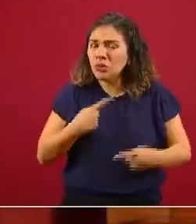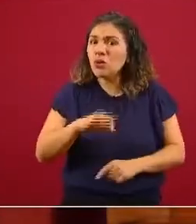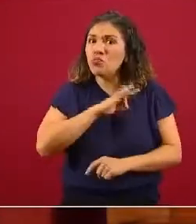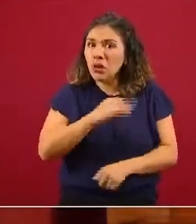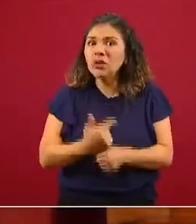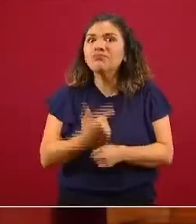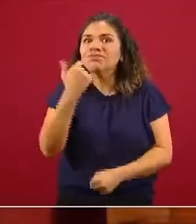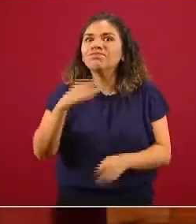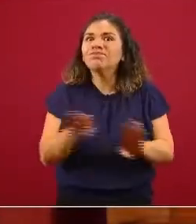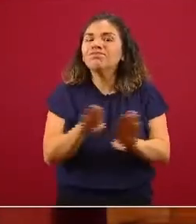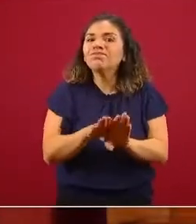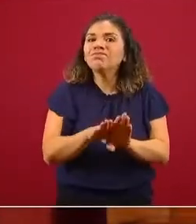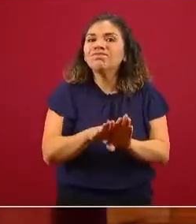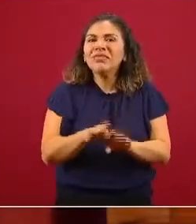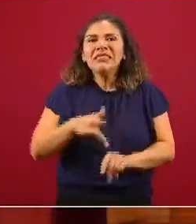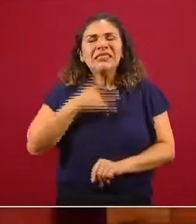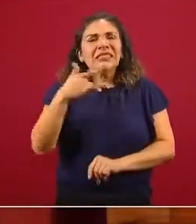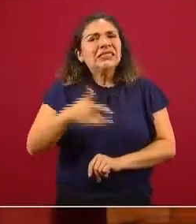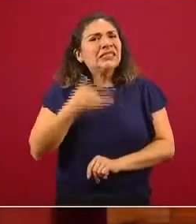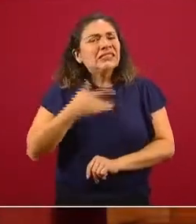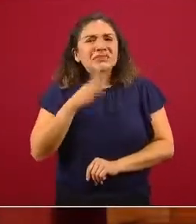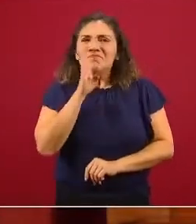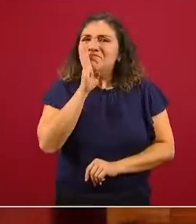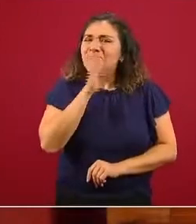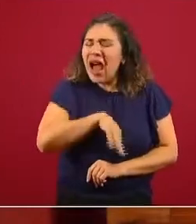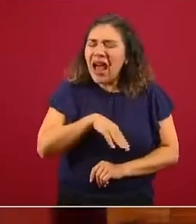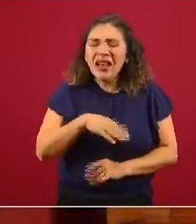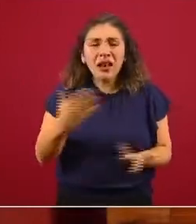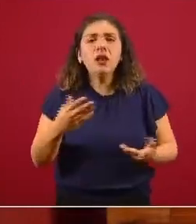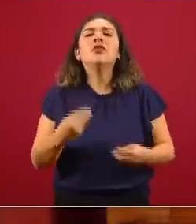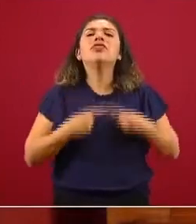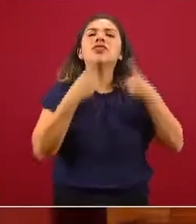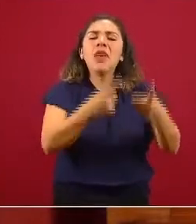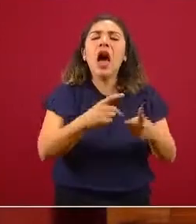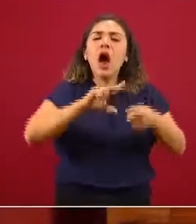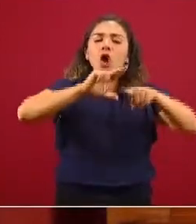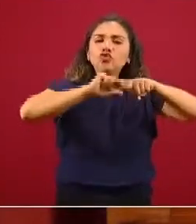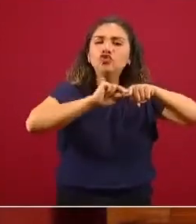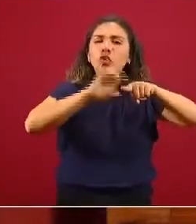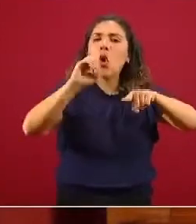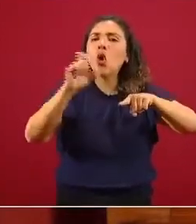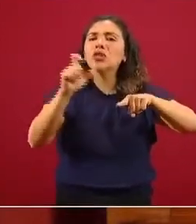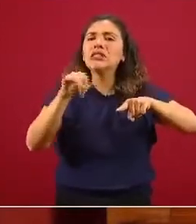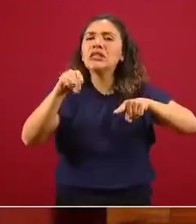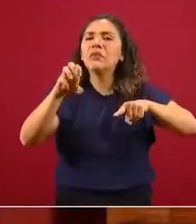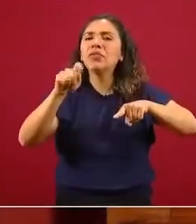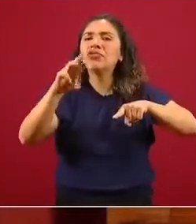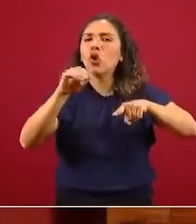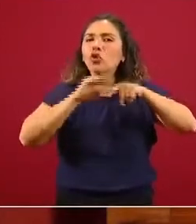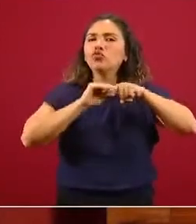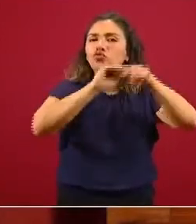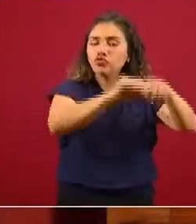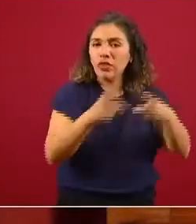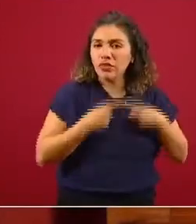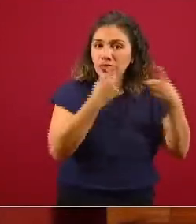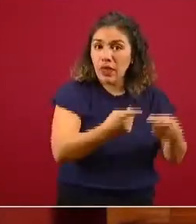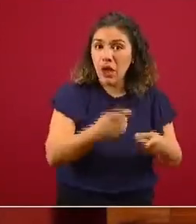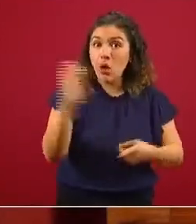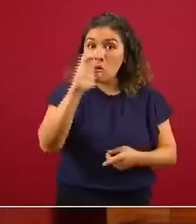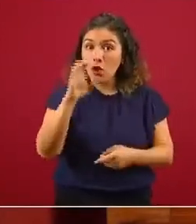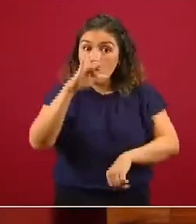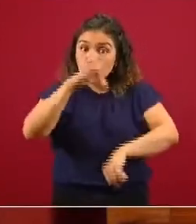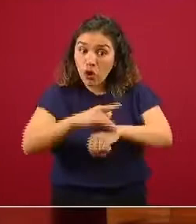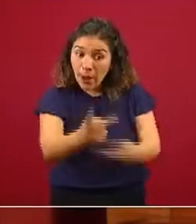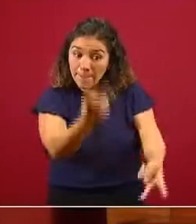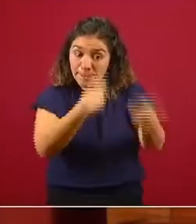grado de sensación o de malestar, se le da un oxímetro de pulso. Y cuando les toca el